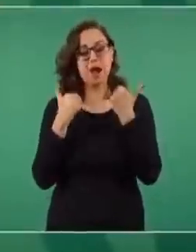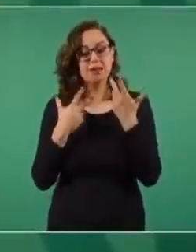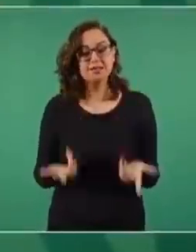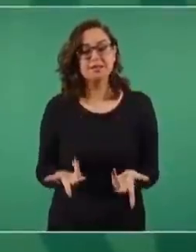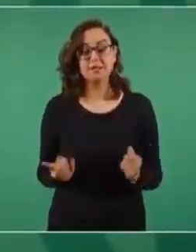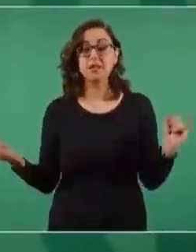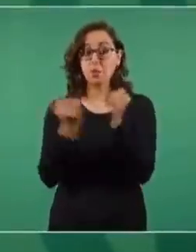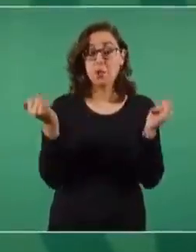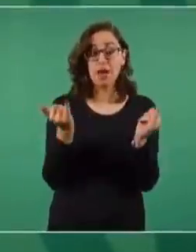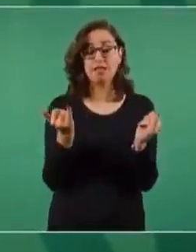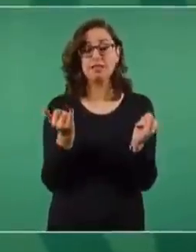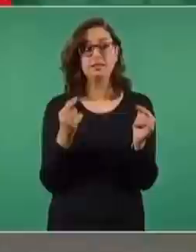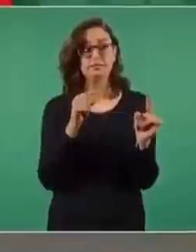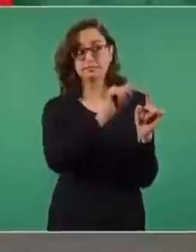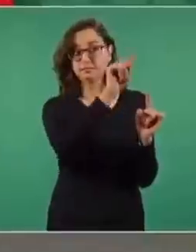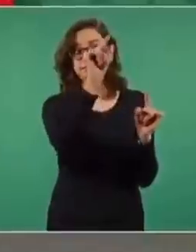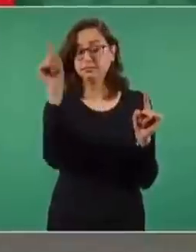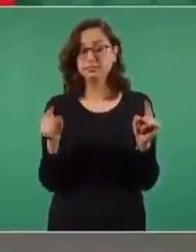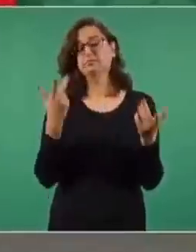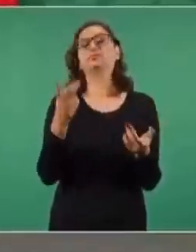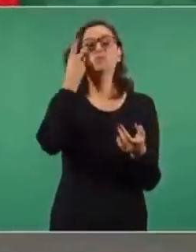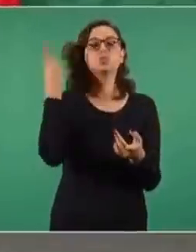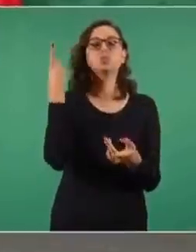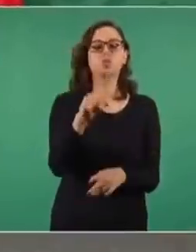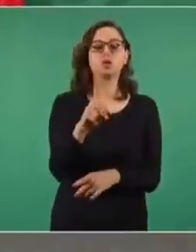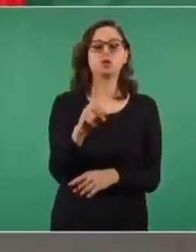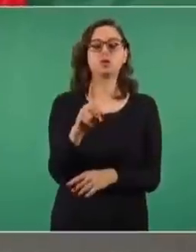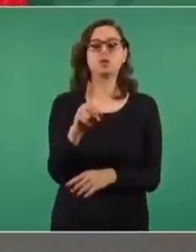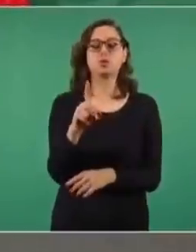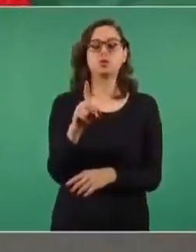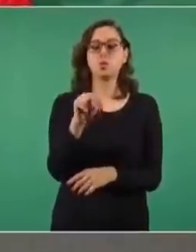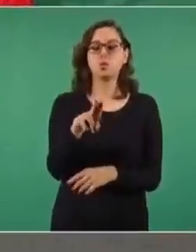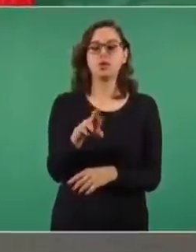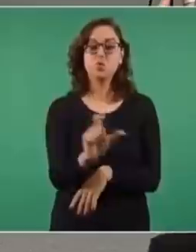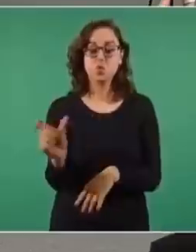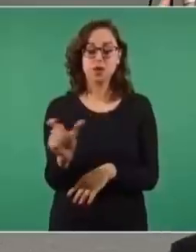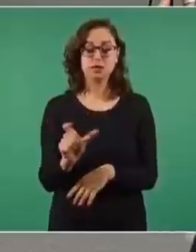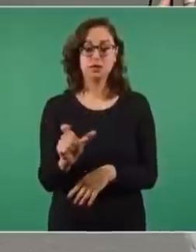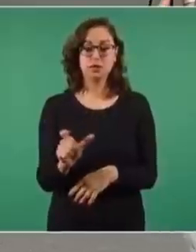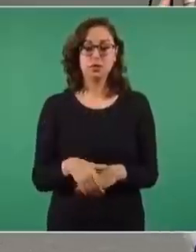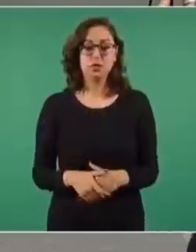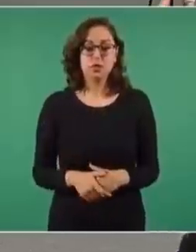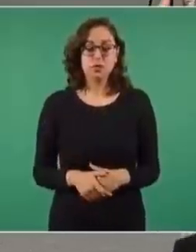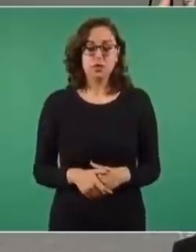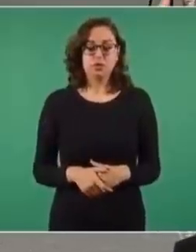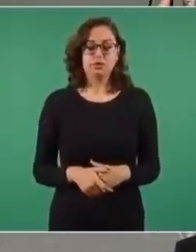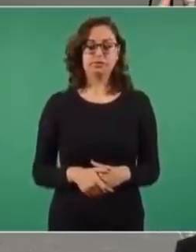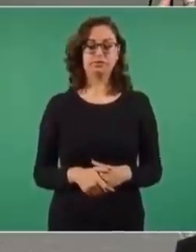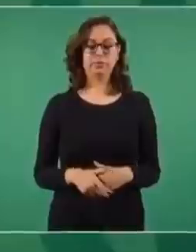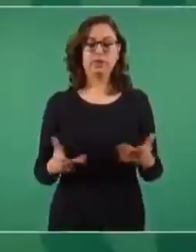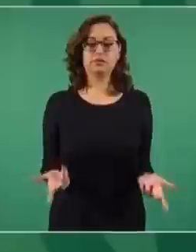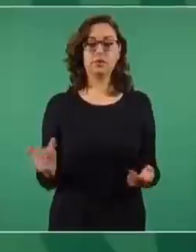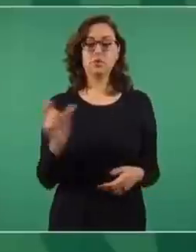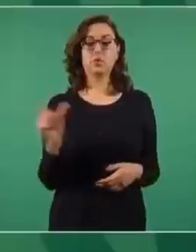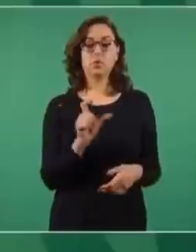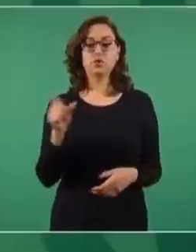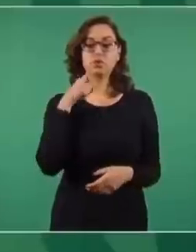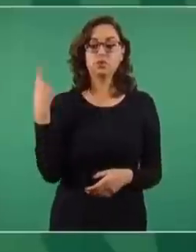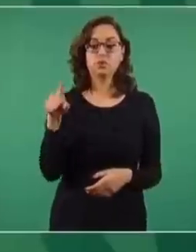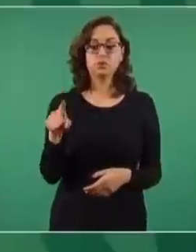que tienen los dueños del Universal. ¿Cuándo fue la acusación?